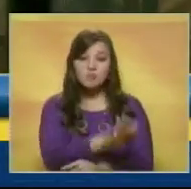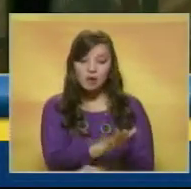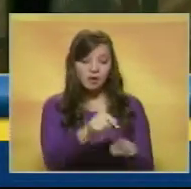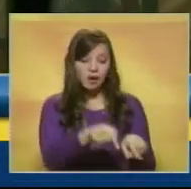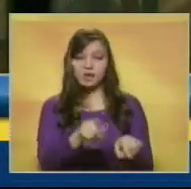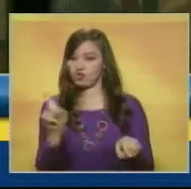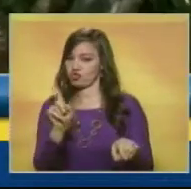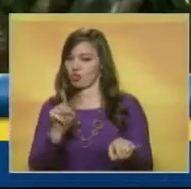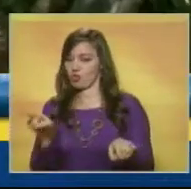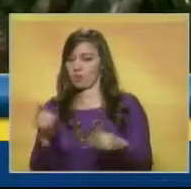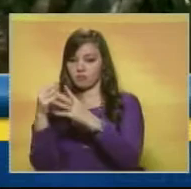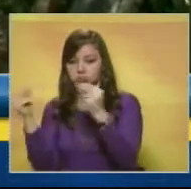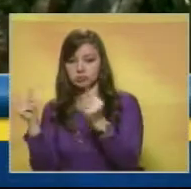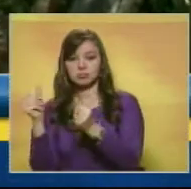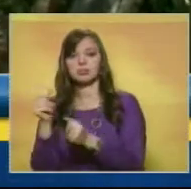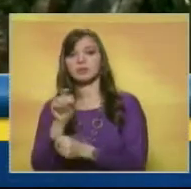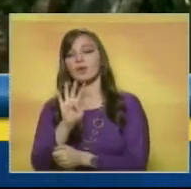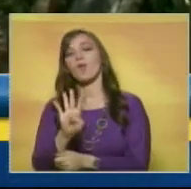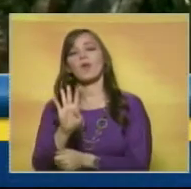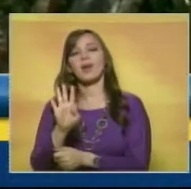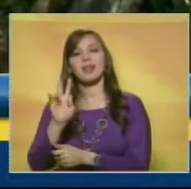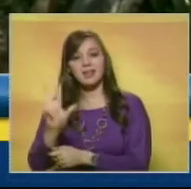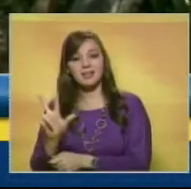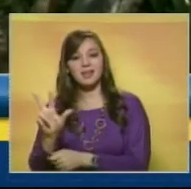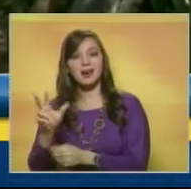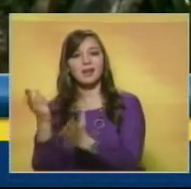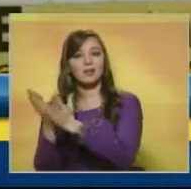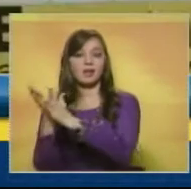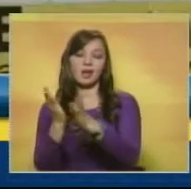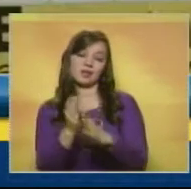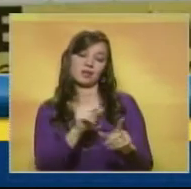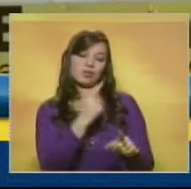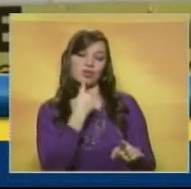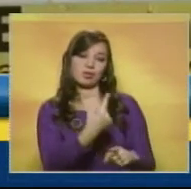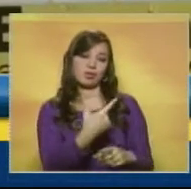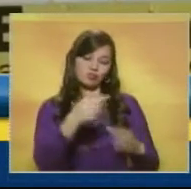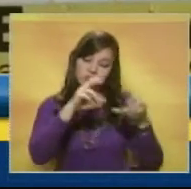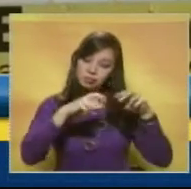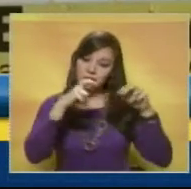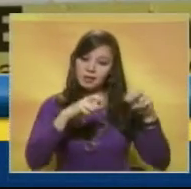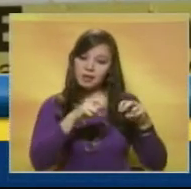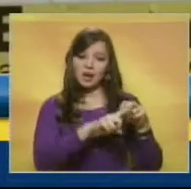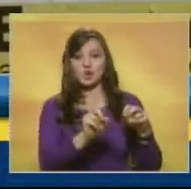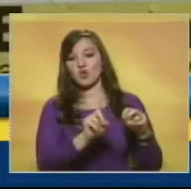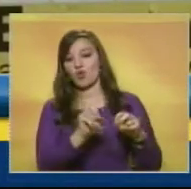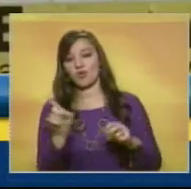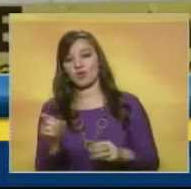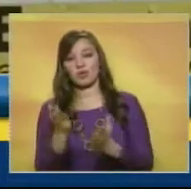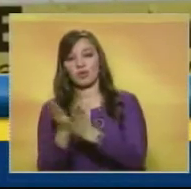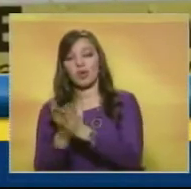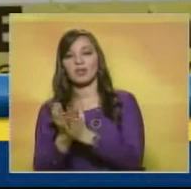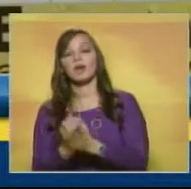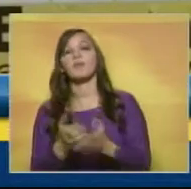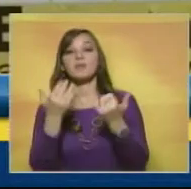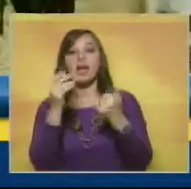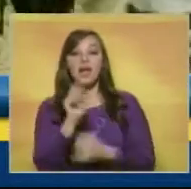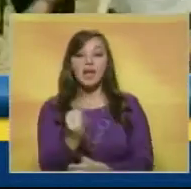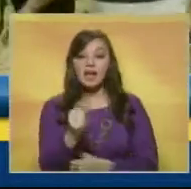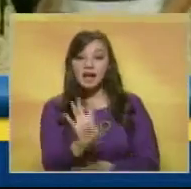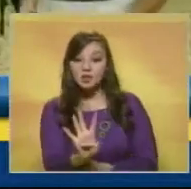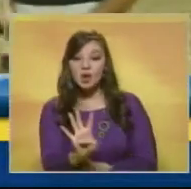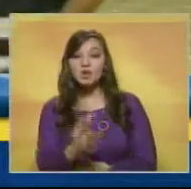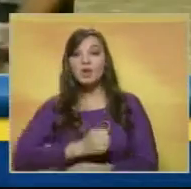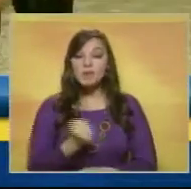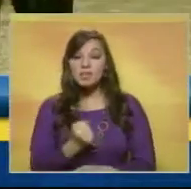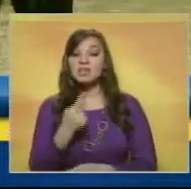realizadas con muestras de familiares dieron negativas. 14 policías de una ciudad vecina en Iguala fueron detenidos tras